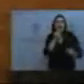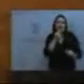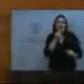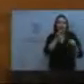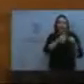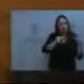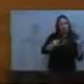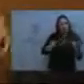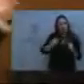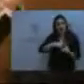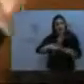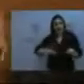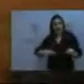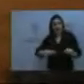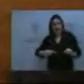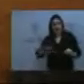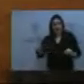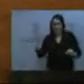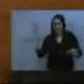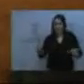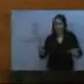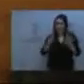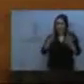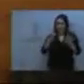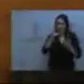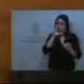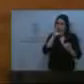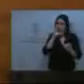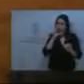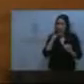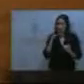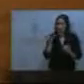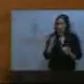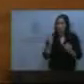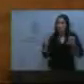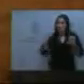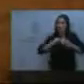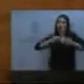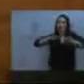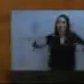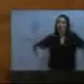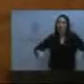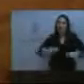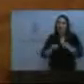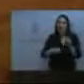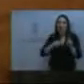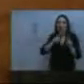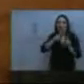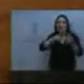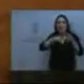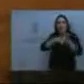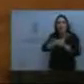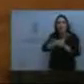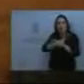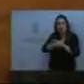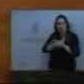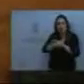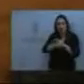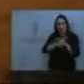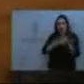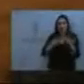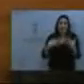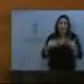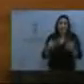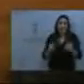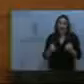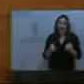Asturias y Cantabria, el pasado 8 de febrero, firman un acuerdo para mejorar la accesibilidad a los recursos